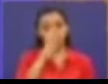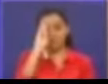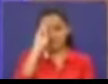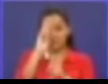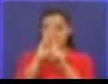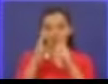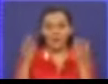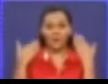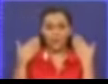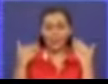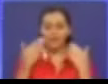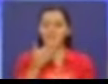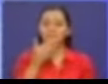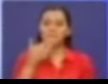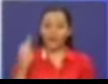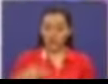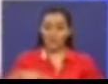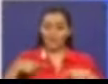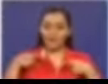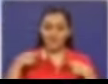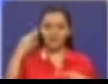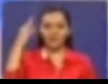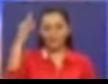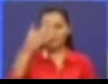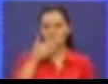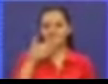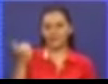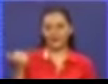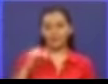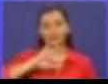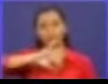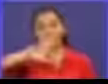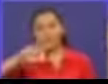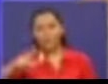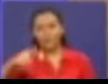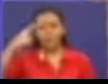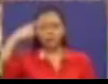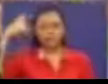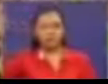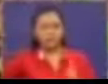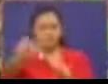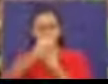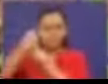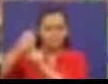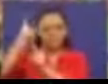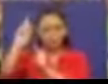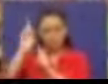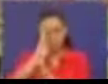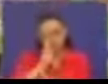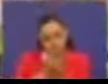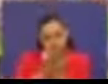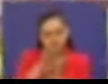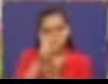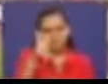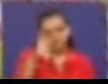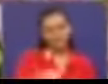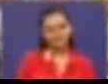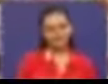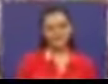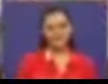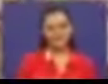vino está por venir, compañeros. Que nos roben todo, menos la esperanza. Por todos los que jugaron con